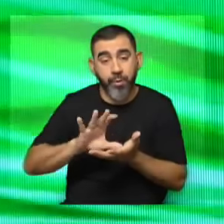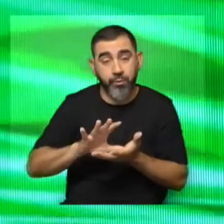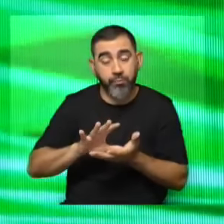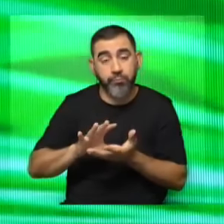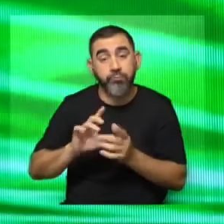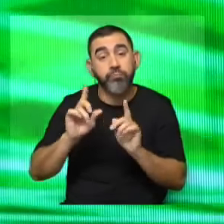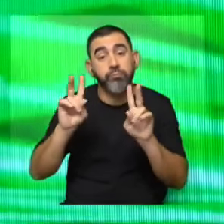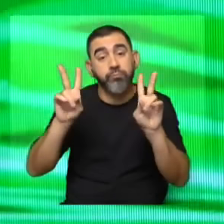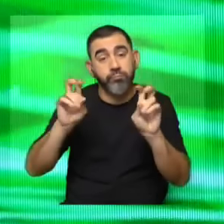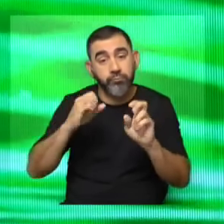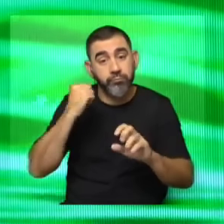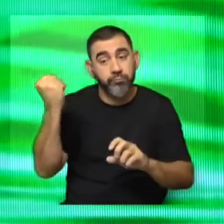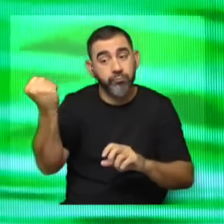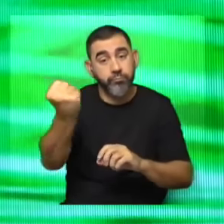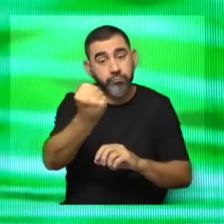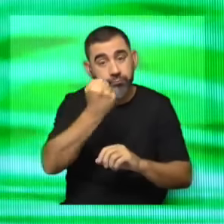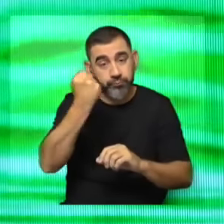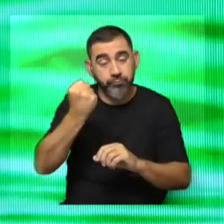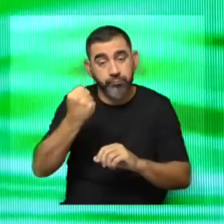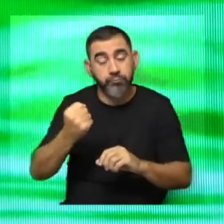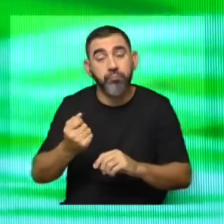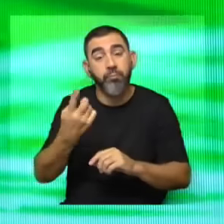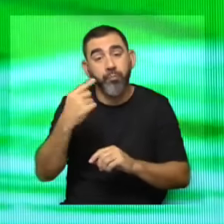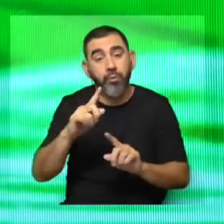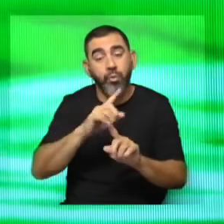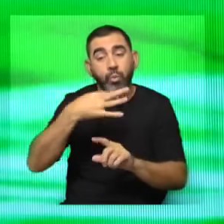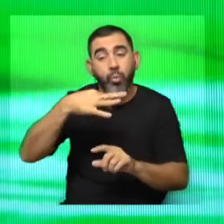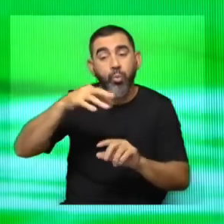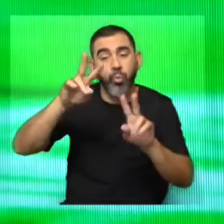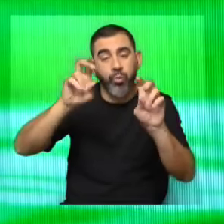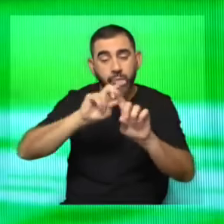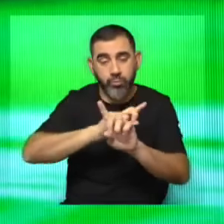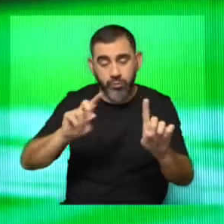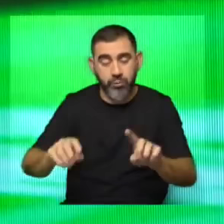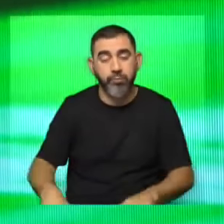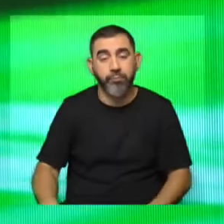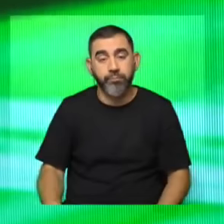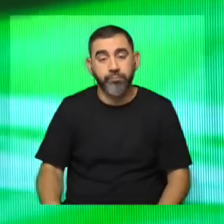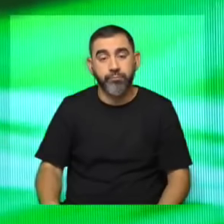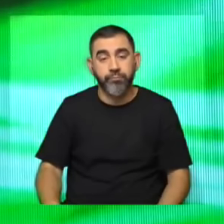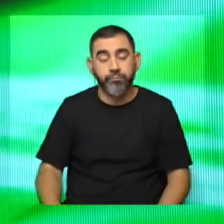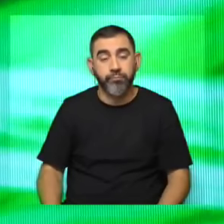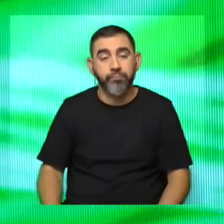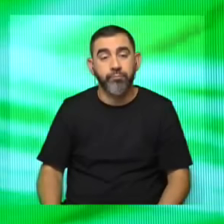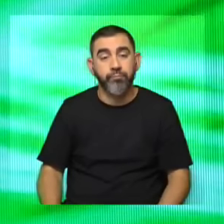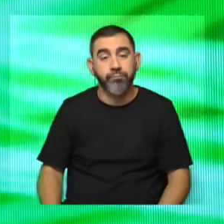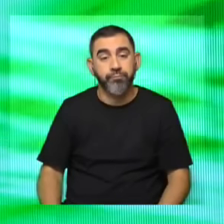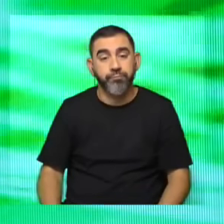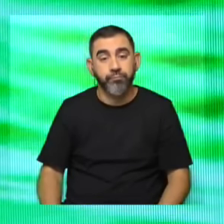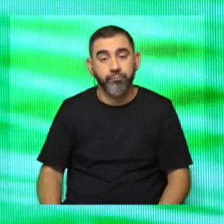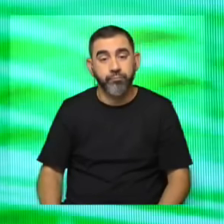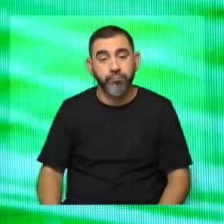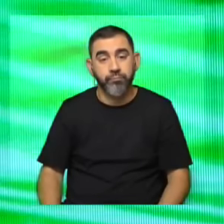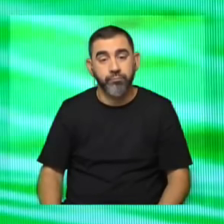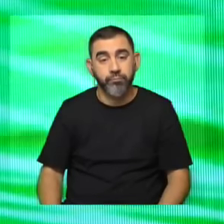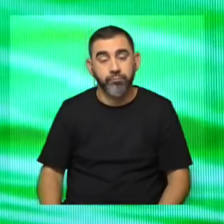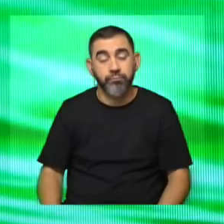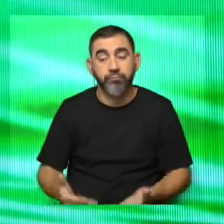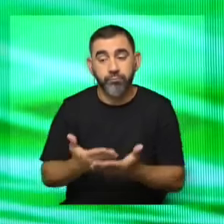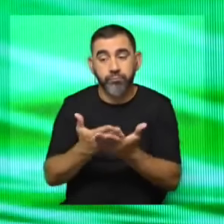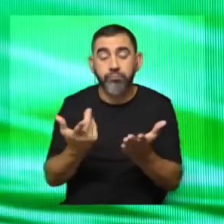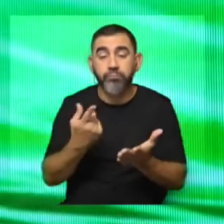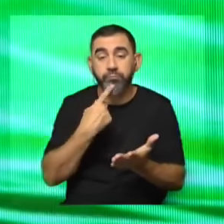tema este muy importante que ha tomado todo público pero que no es el único tema que que tenemos en este momento con la institución Y de alguna manera la señal política